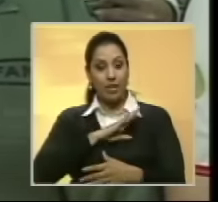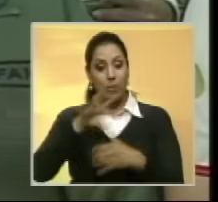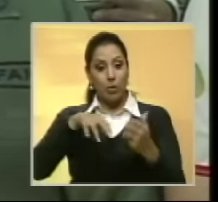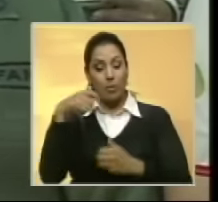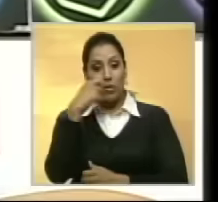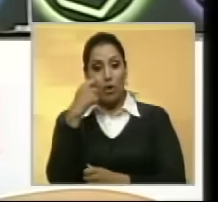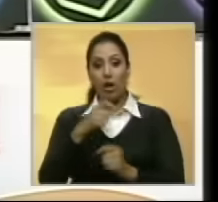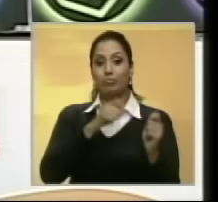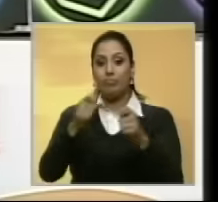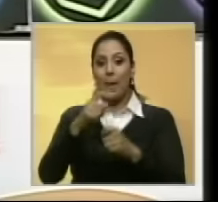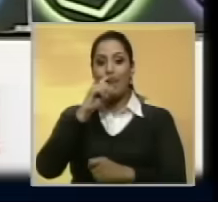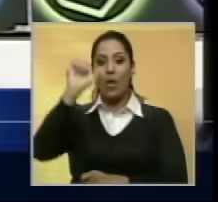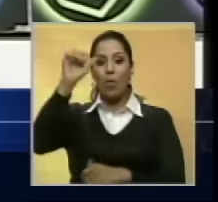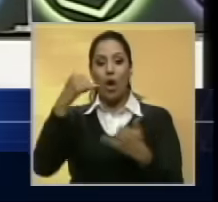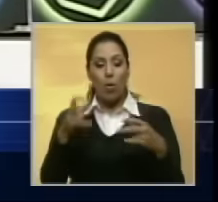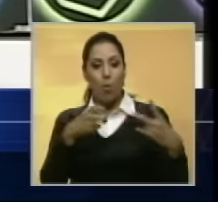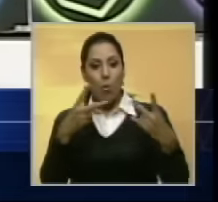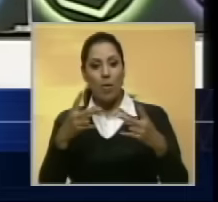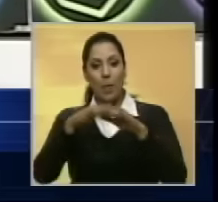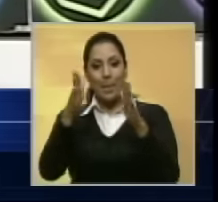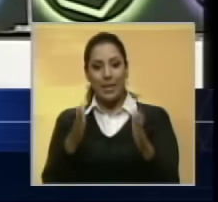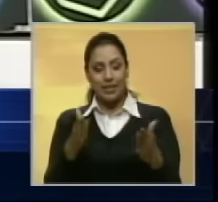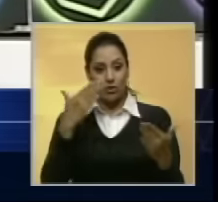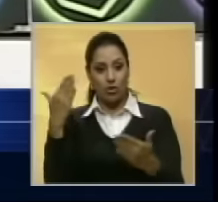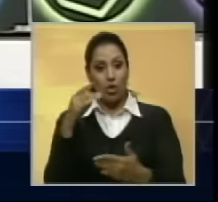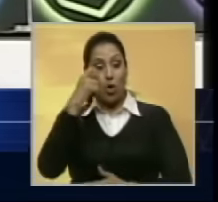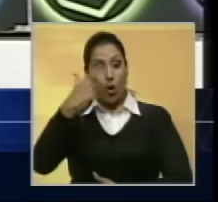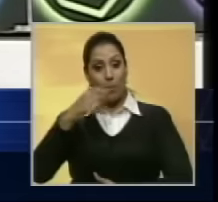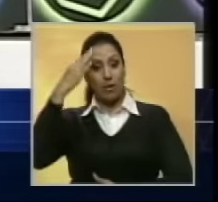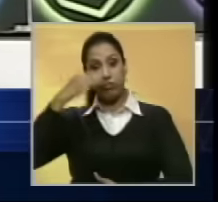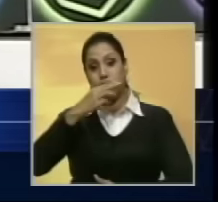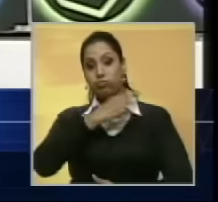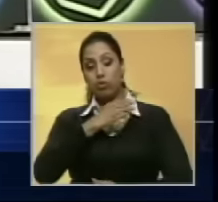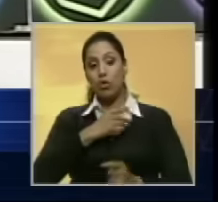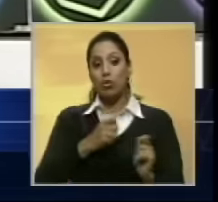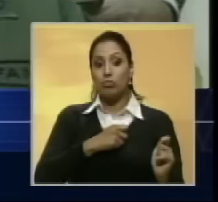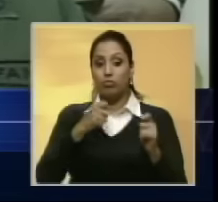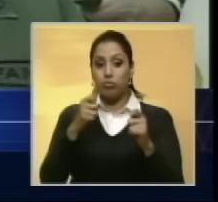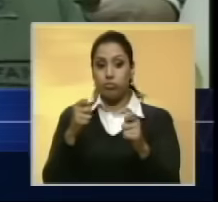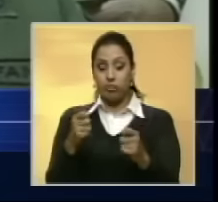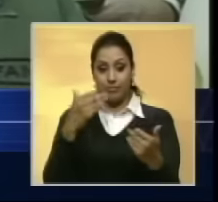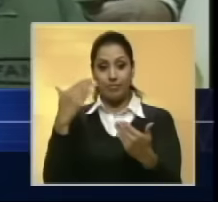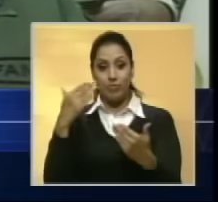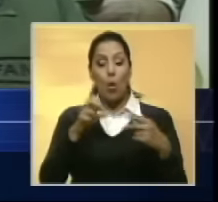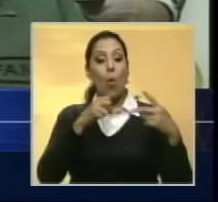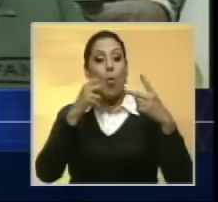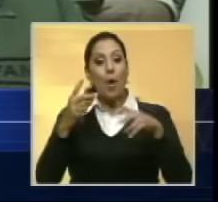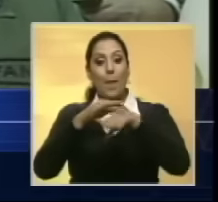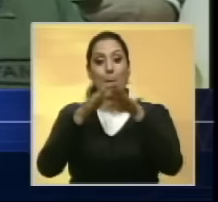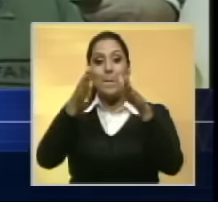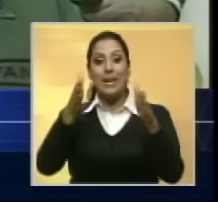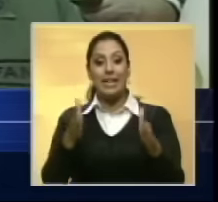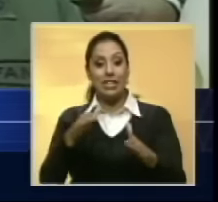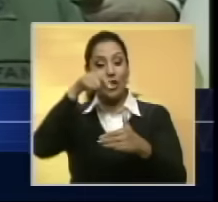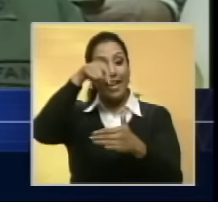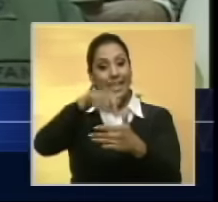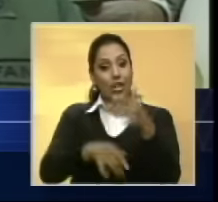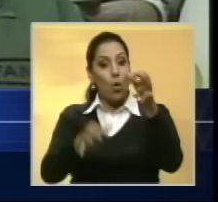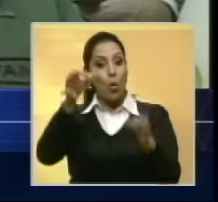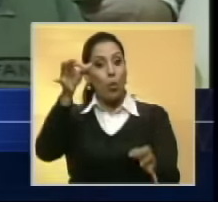Yo quiero anunciar que he designado al mayor general Néstor Reverol Torres, nuevo ministro de